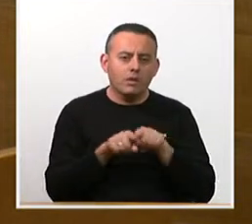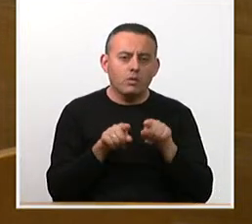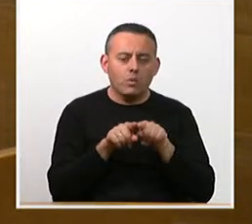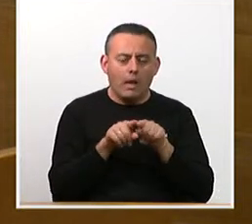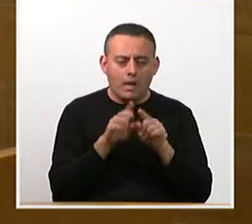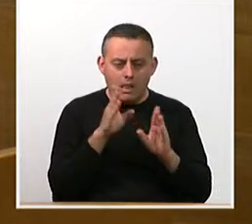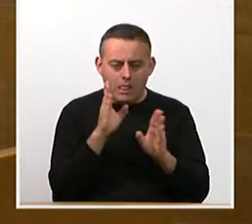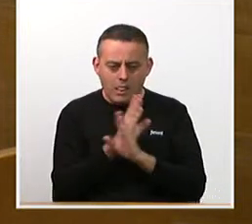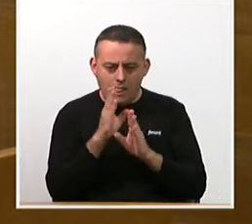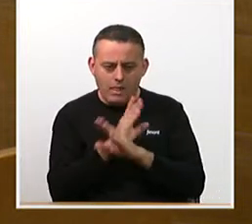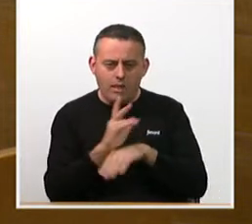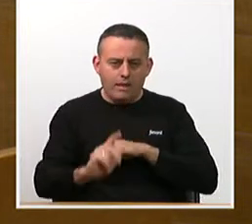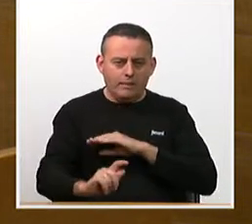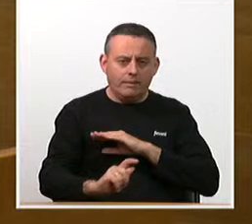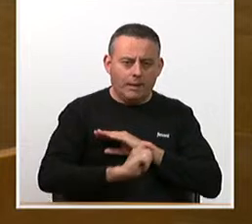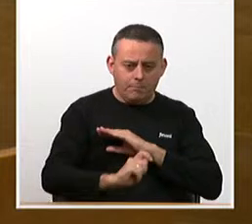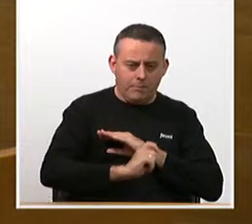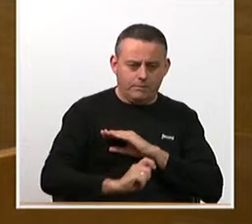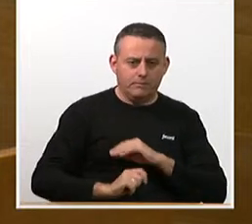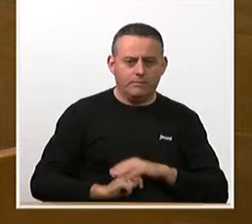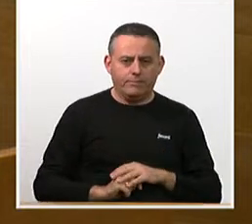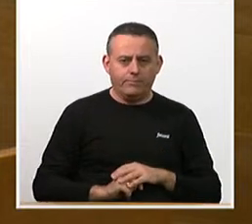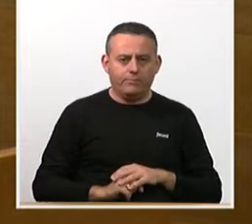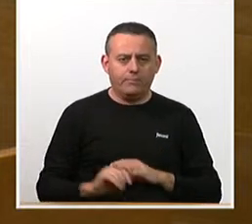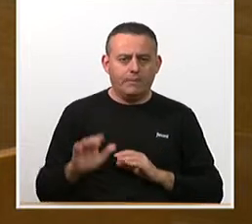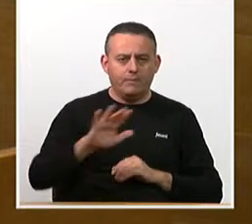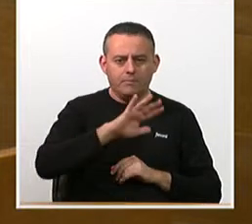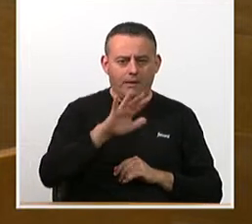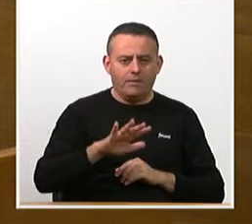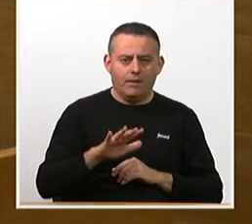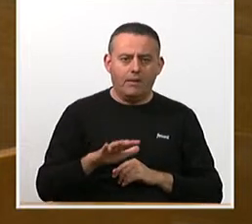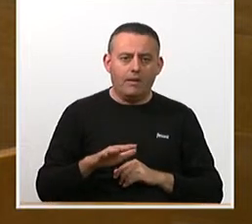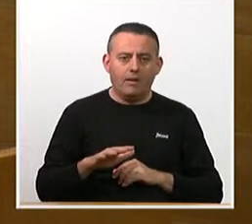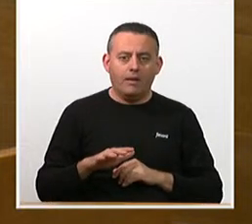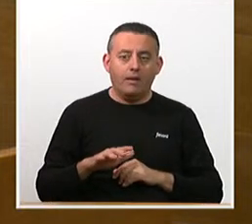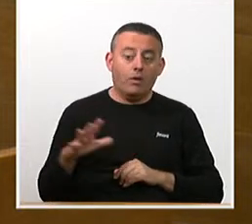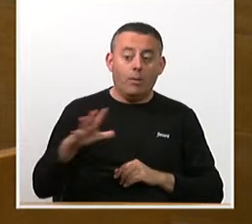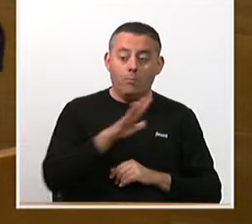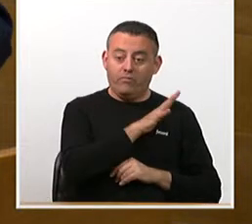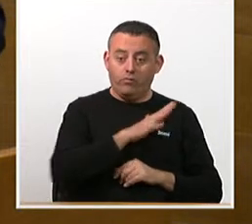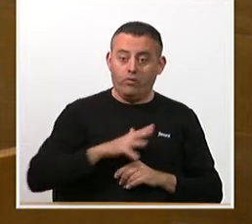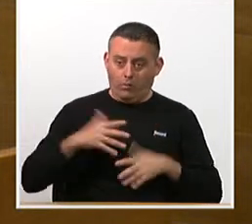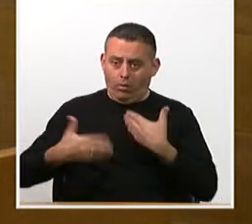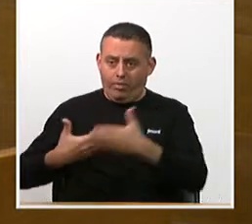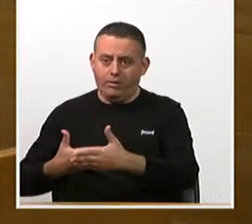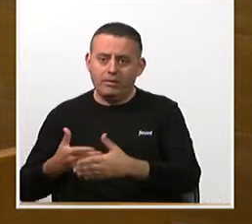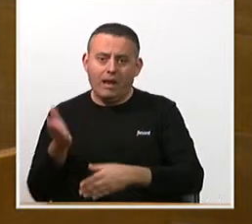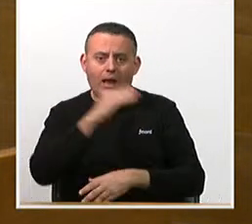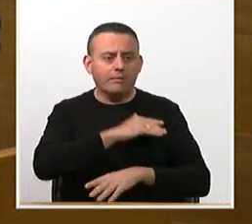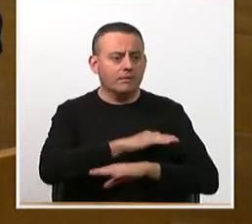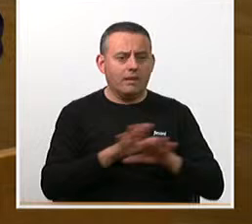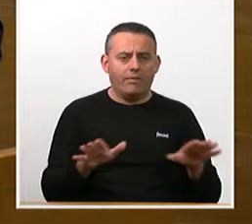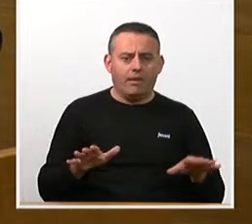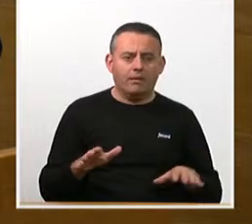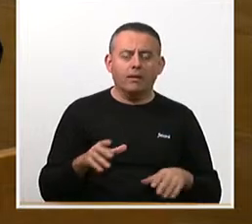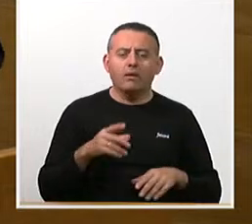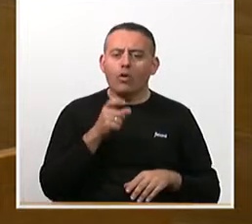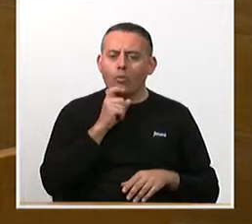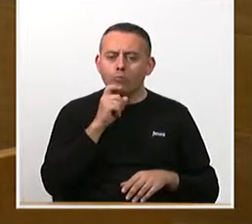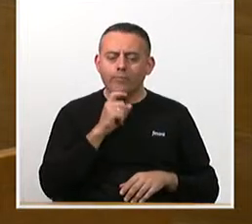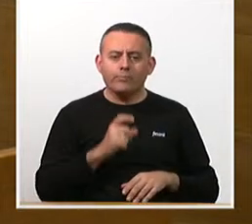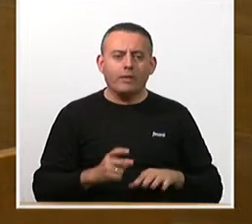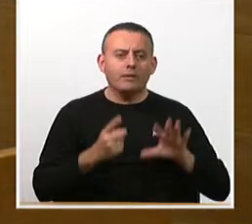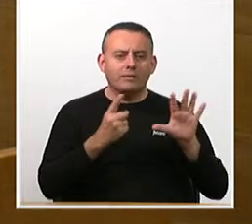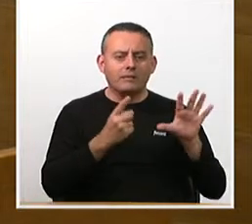estando en funciones trabajaron mucho más que antes una semana antes aprobaron delegaron 65 millones